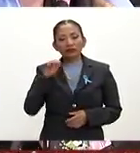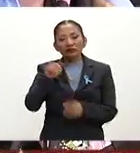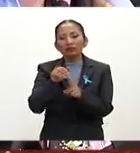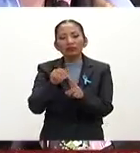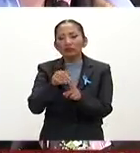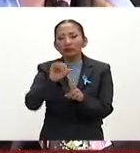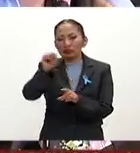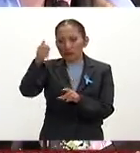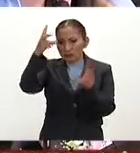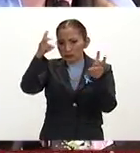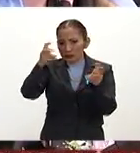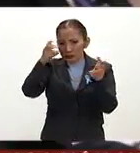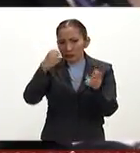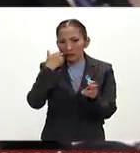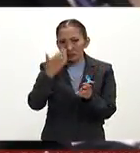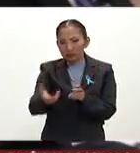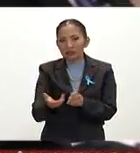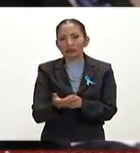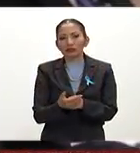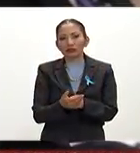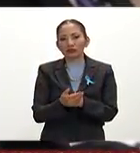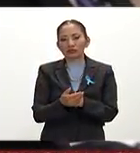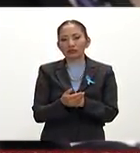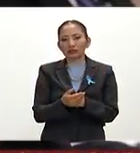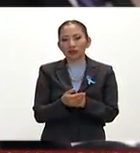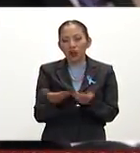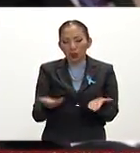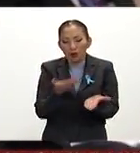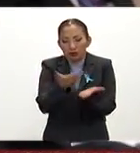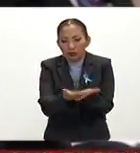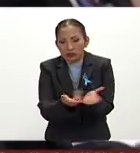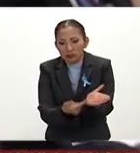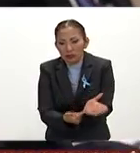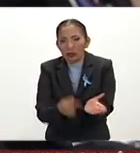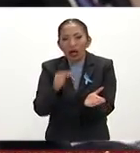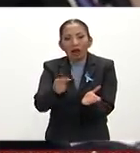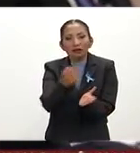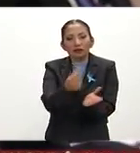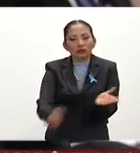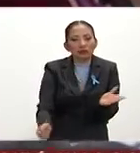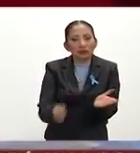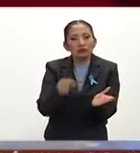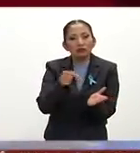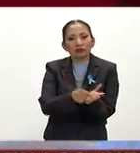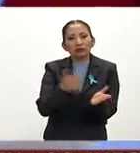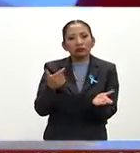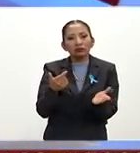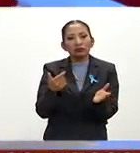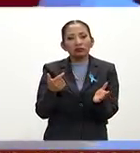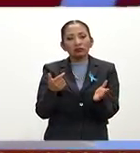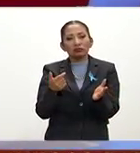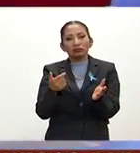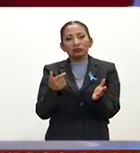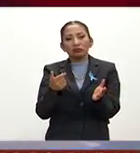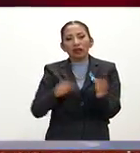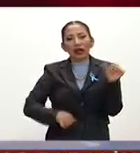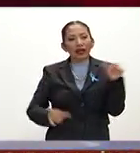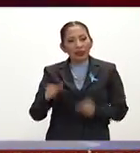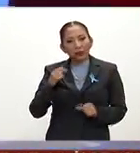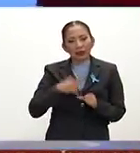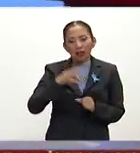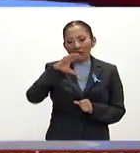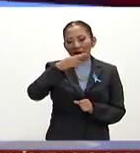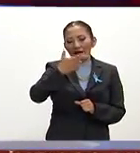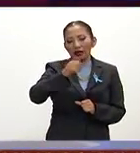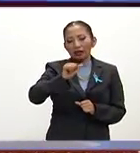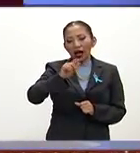magistrada, otro tema que quería también poner sobre la mesa son los famosos, estos actos de los llamados